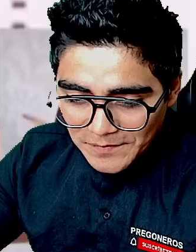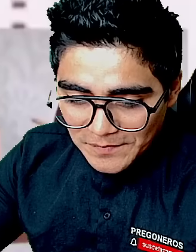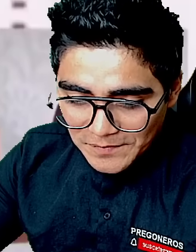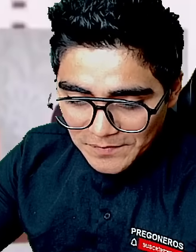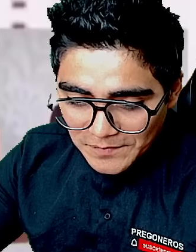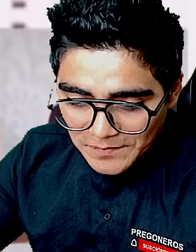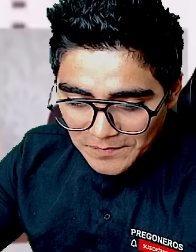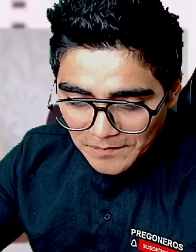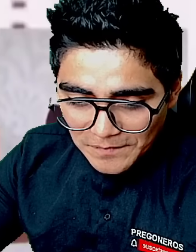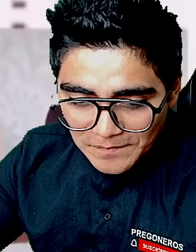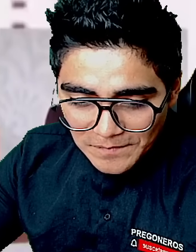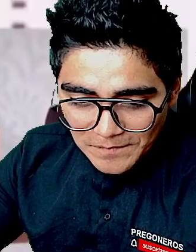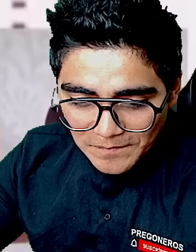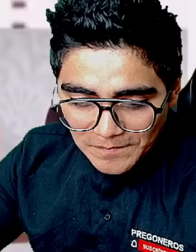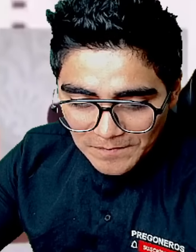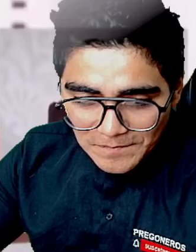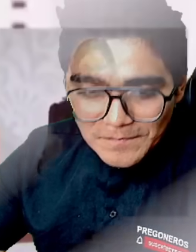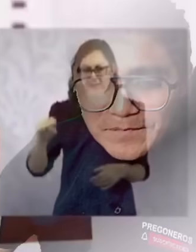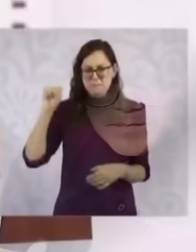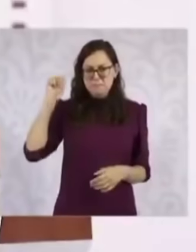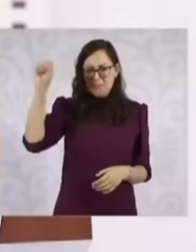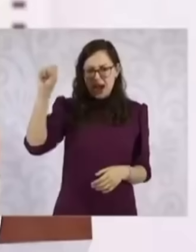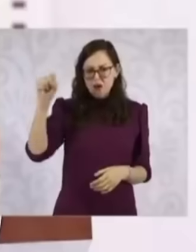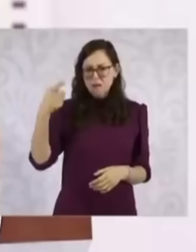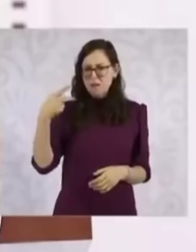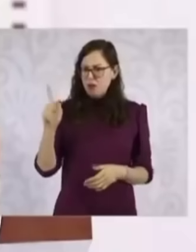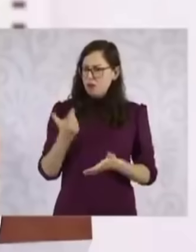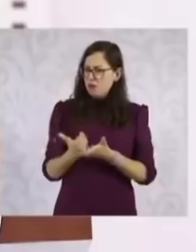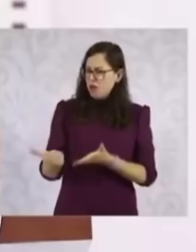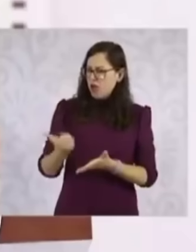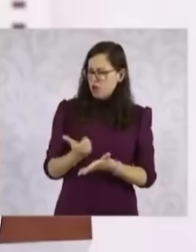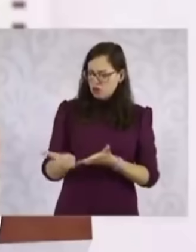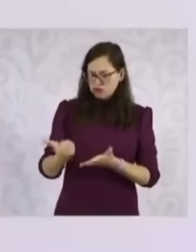A ver, ¿por qué están en paro y siguen cobrando sus salarios?